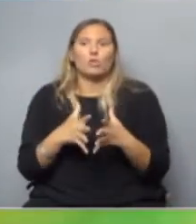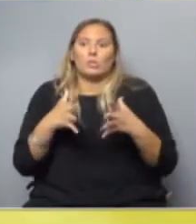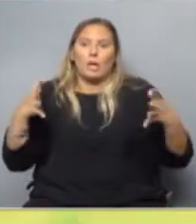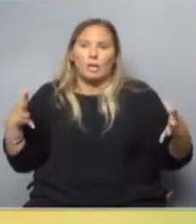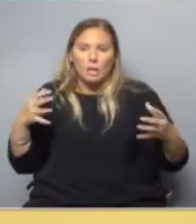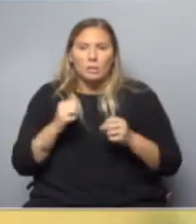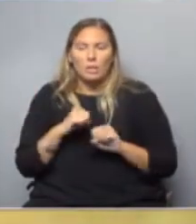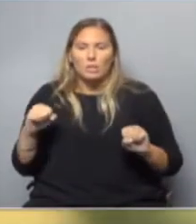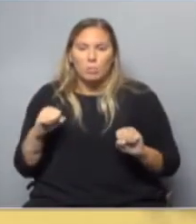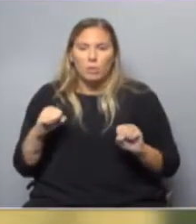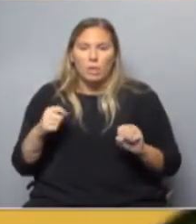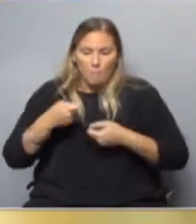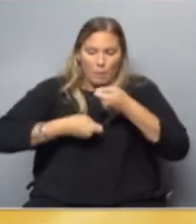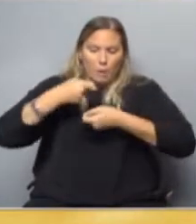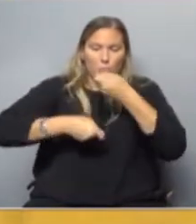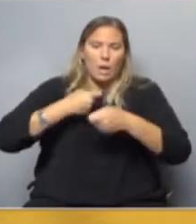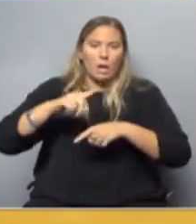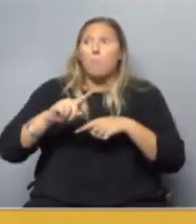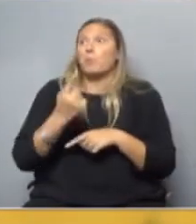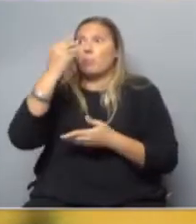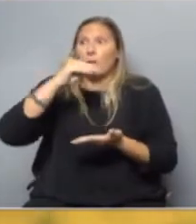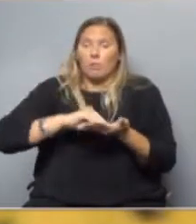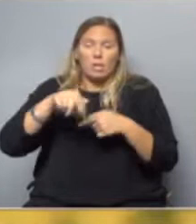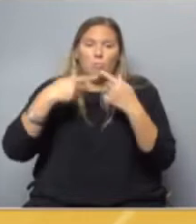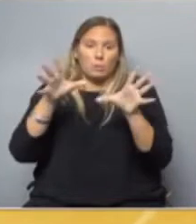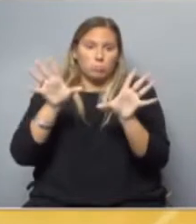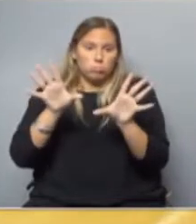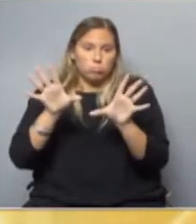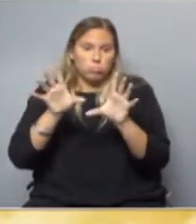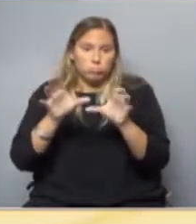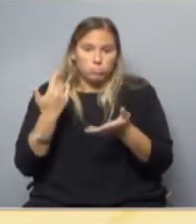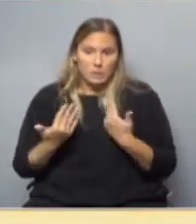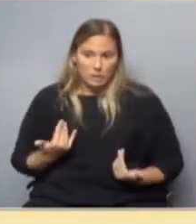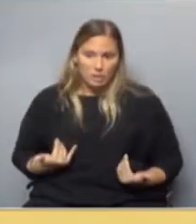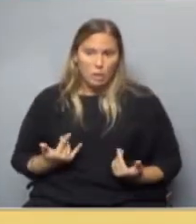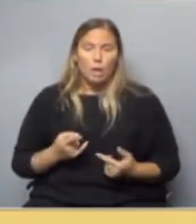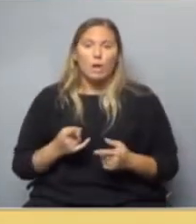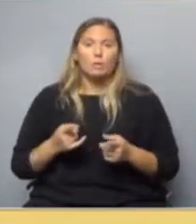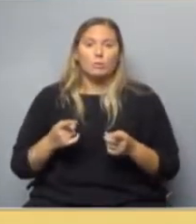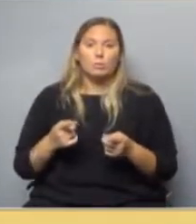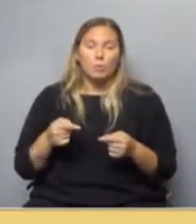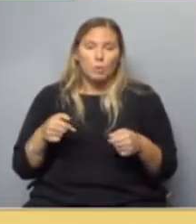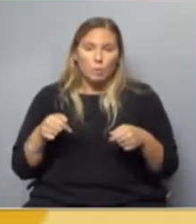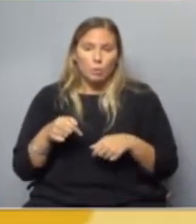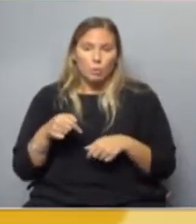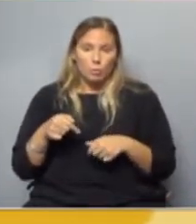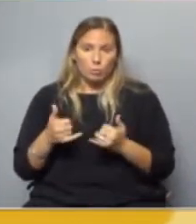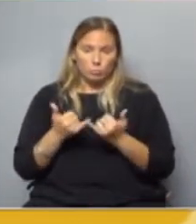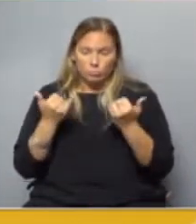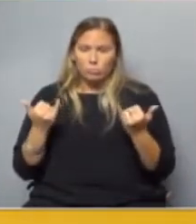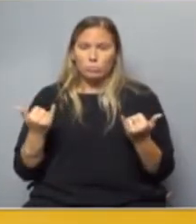completamente desmontable, es la primera vez que ocurre. Inclusive es una patente hoy en día que tenemos